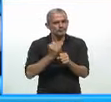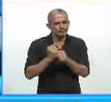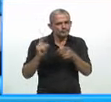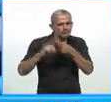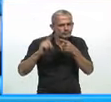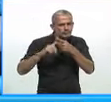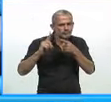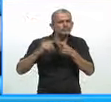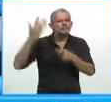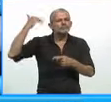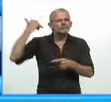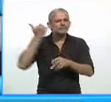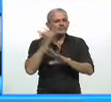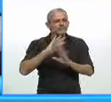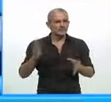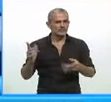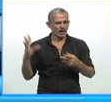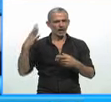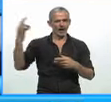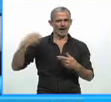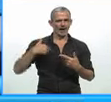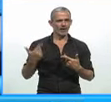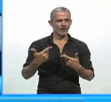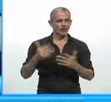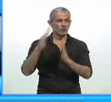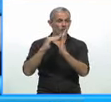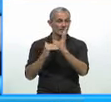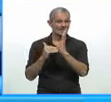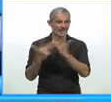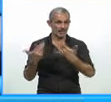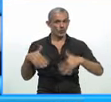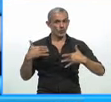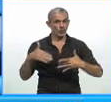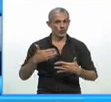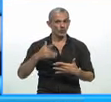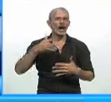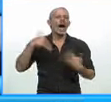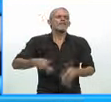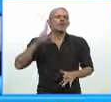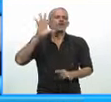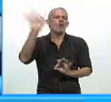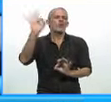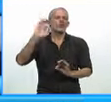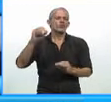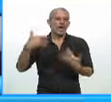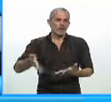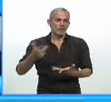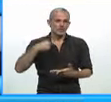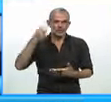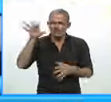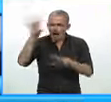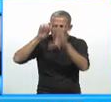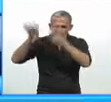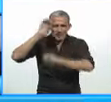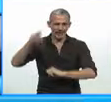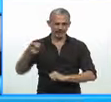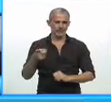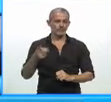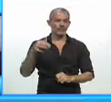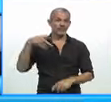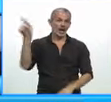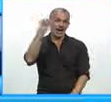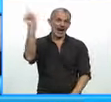con ellos ya hace rato. Y bueno, por suerte se nos dio y hay que aprovechar la oportunidad porque podemos aprender muchísimo. Bueno. Klaus, vos